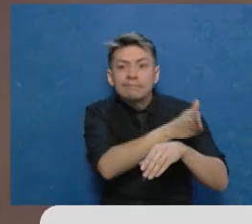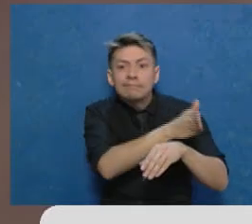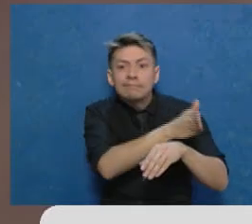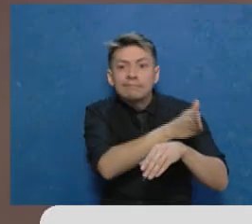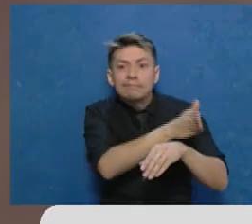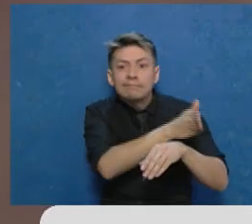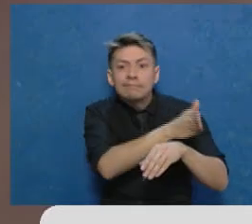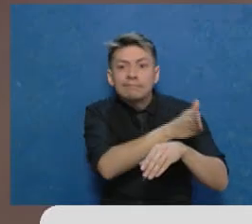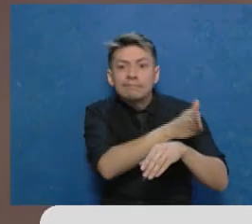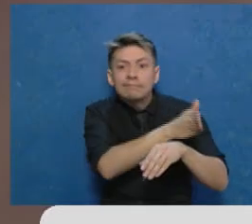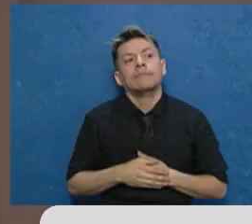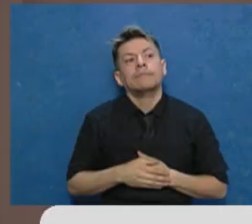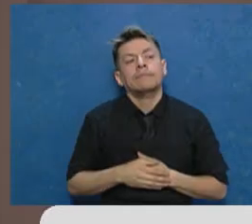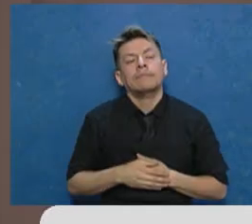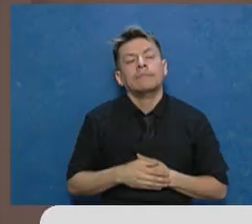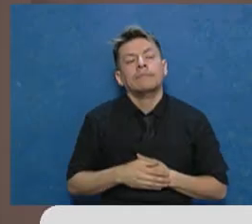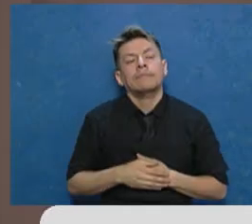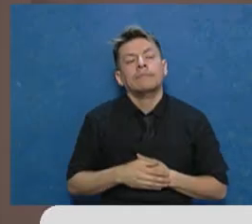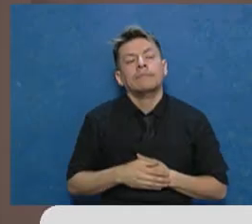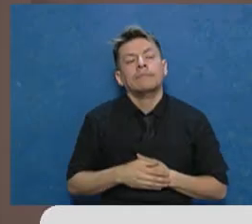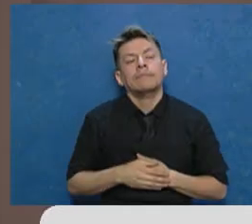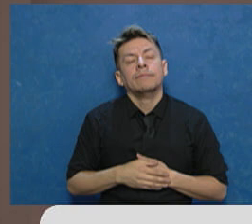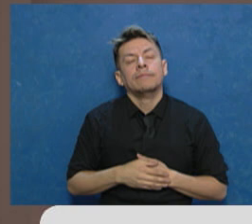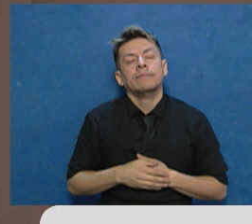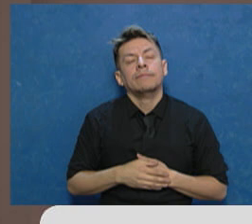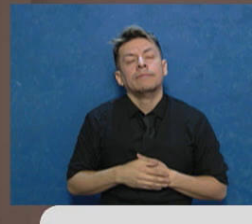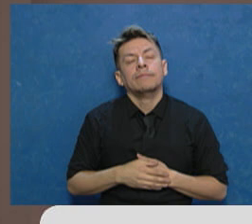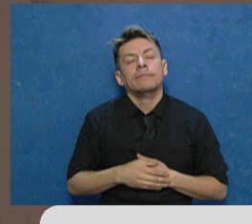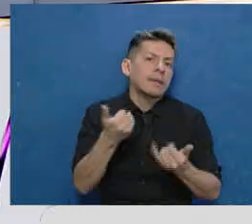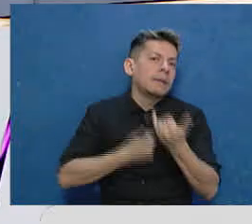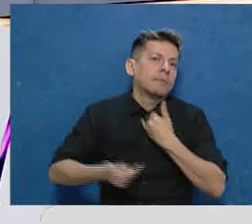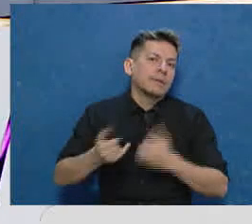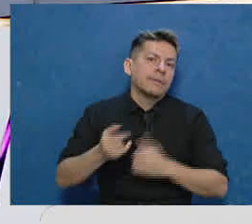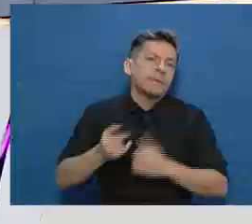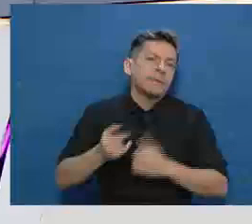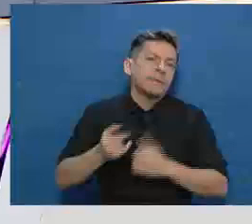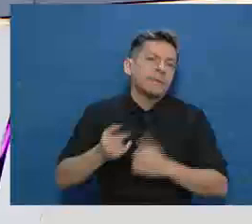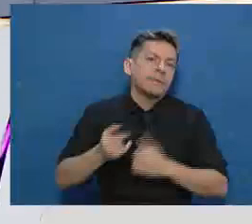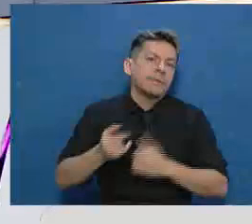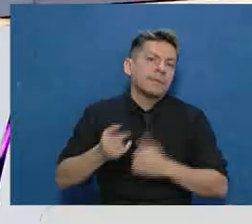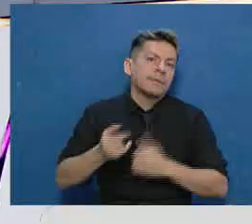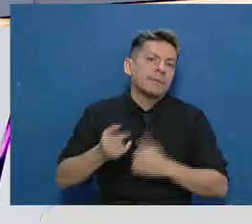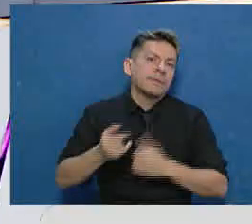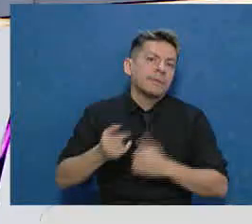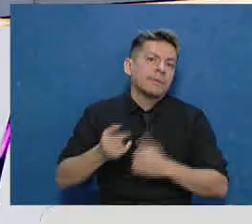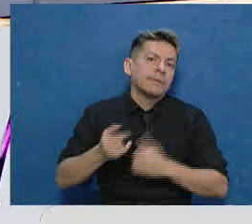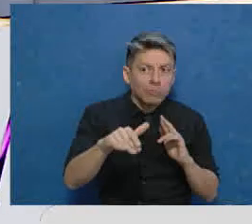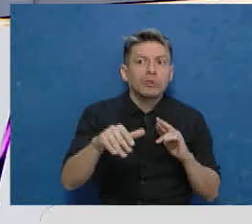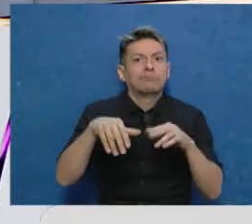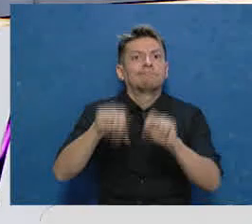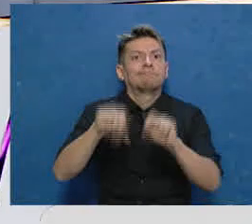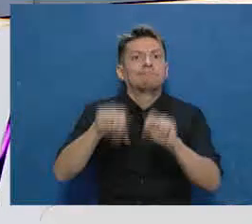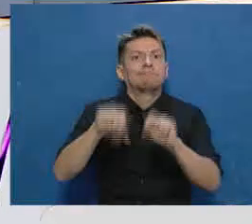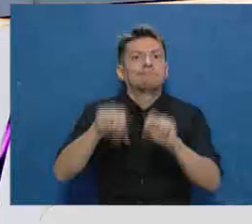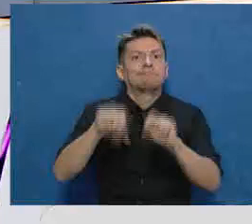como Vicente López. Bueno, por ahora es muy poco lo que tiene la investigación. Esperemos que puedan resolverlo cuanto antes. Queremos